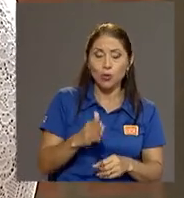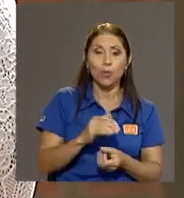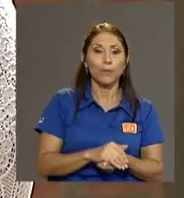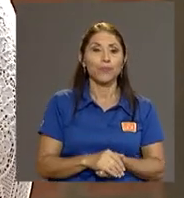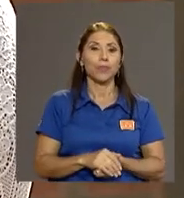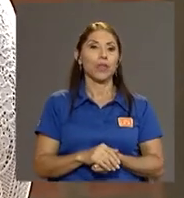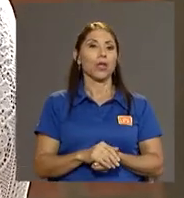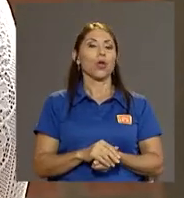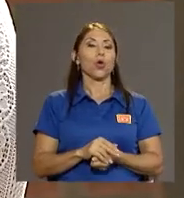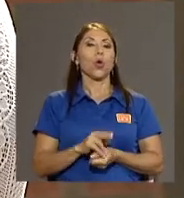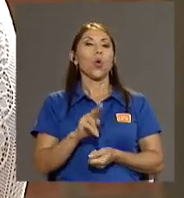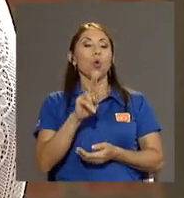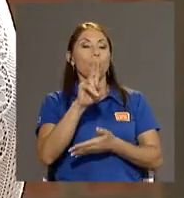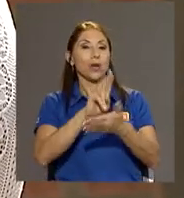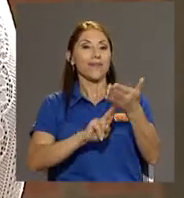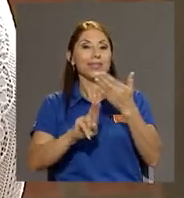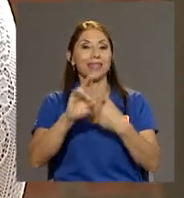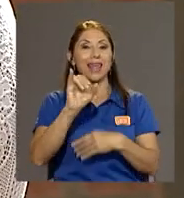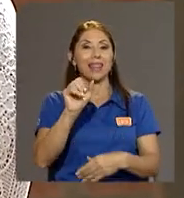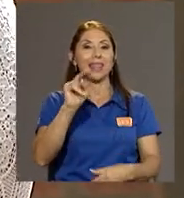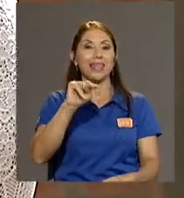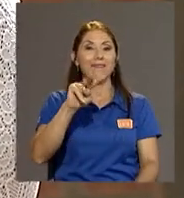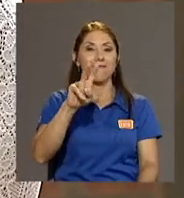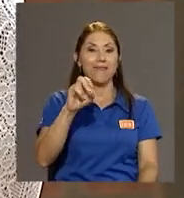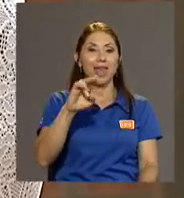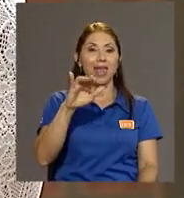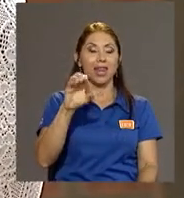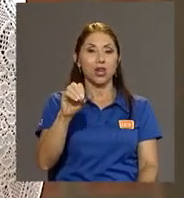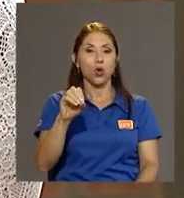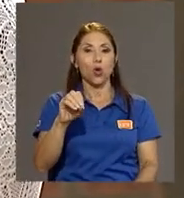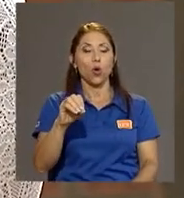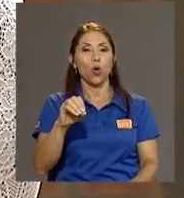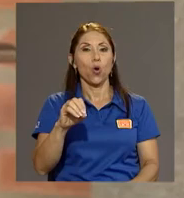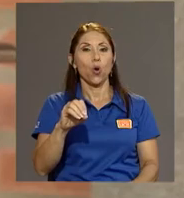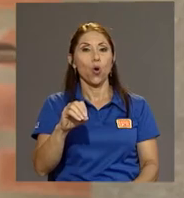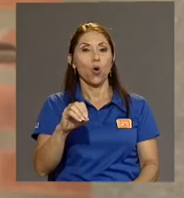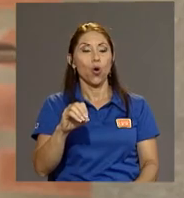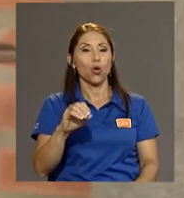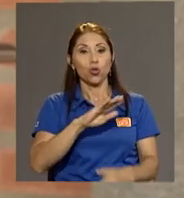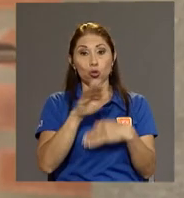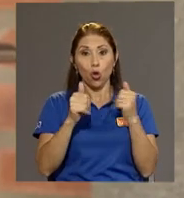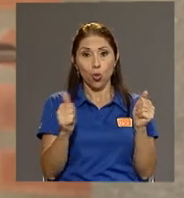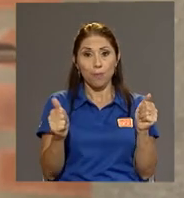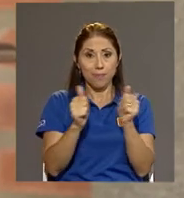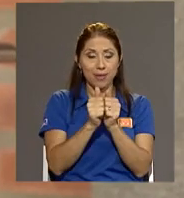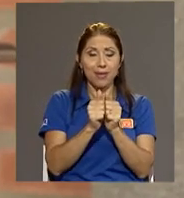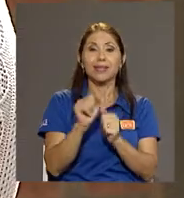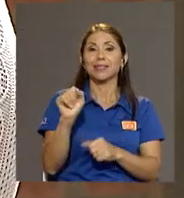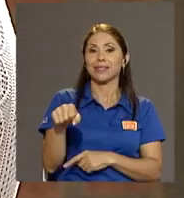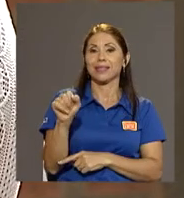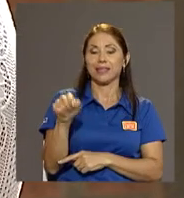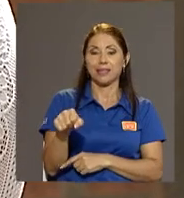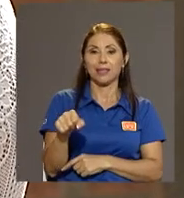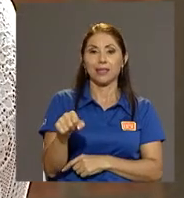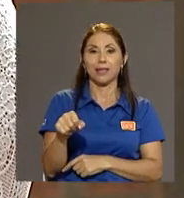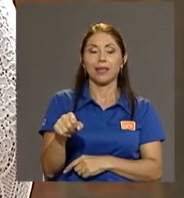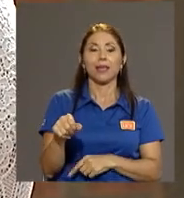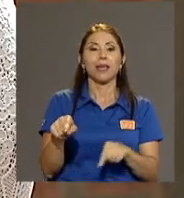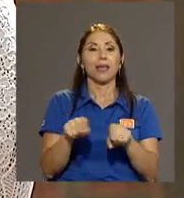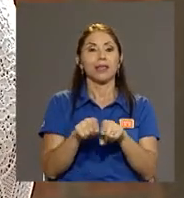Es Universidad de Invenio y también el teléfono. Universidad de Invenio, sí, pegado. Sí, Universidad de Invenio y